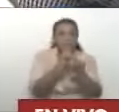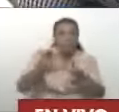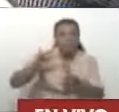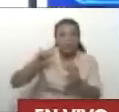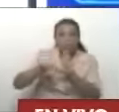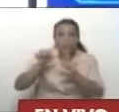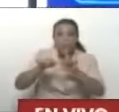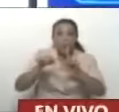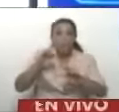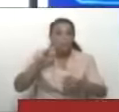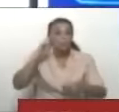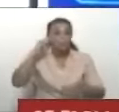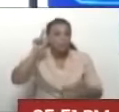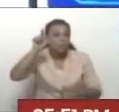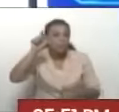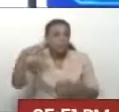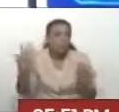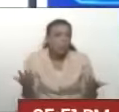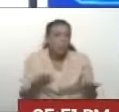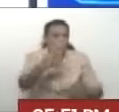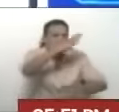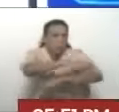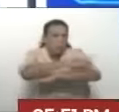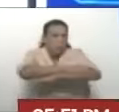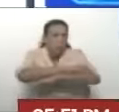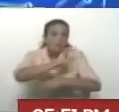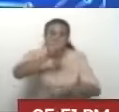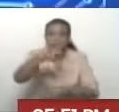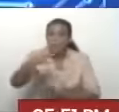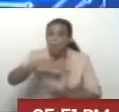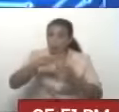y el futuro de la juventud y la humanidad. ¿Están de acuerdo?